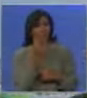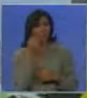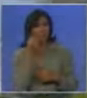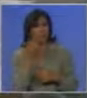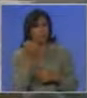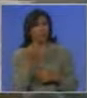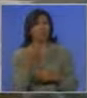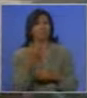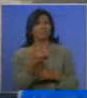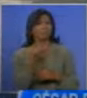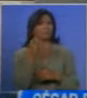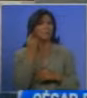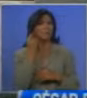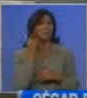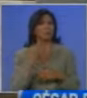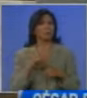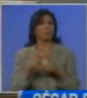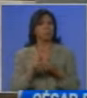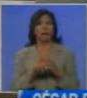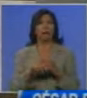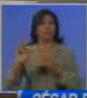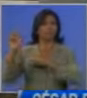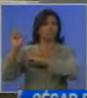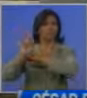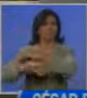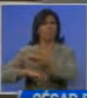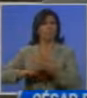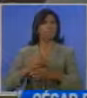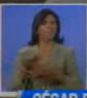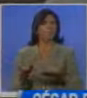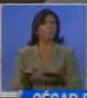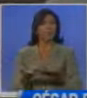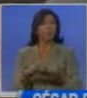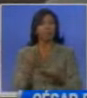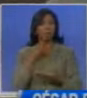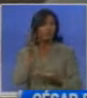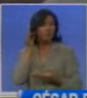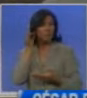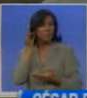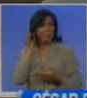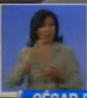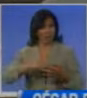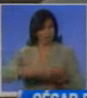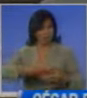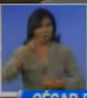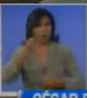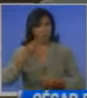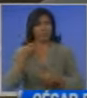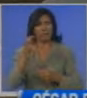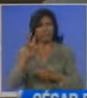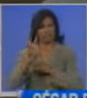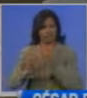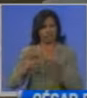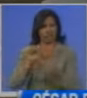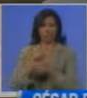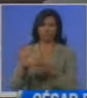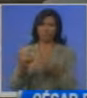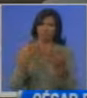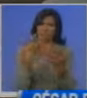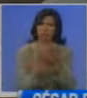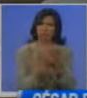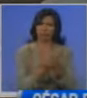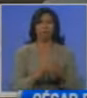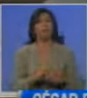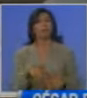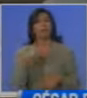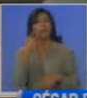ya sentenciados por parte del tercer tribunal de garantías penales. Para el caso de la señora, 6 años de reclusión, y para el caso del señor, en